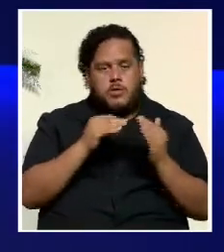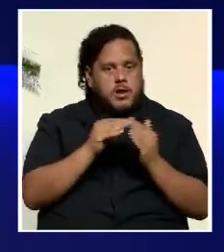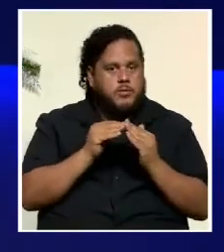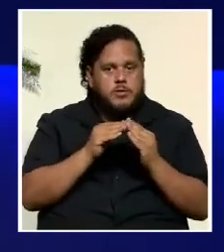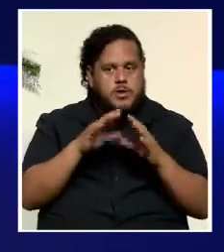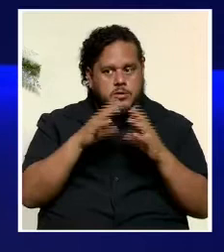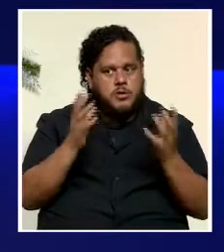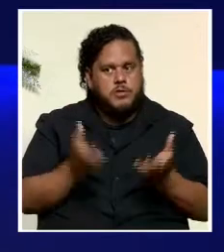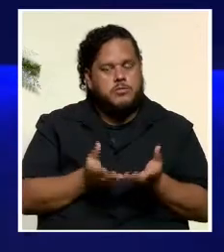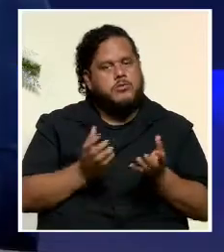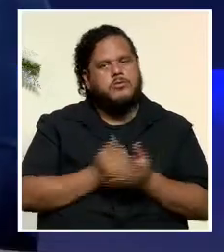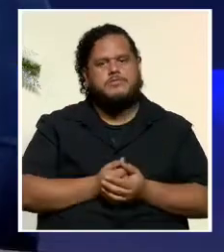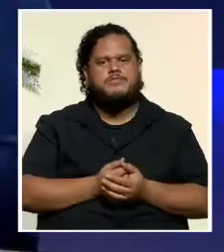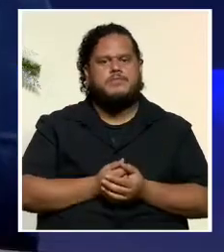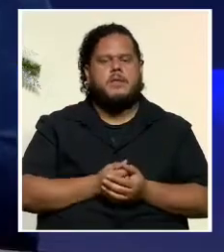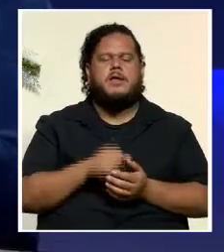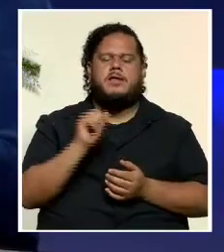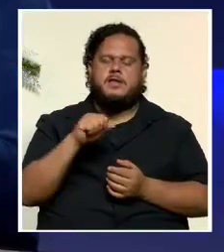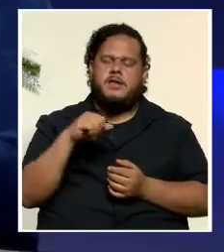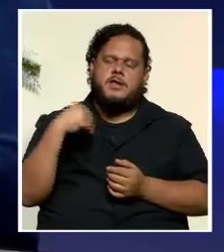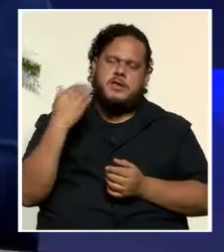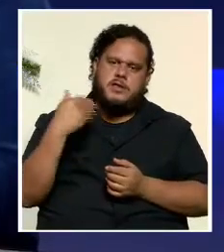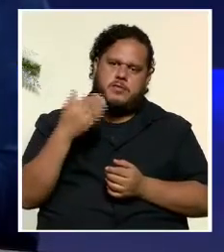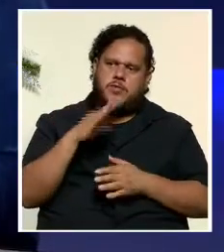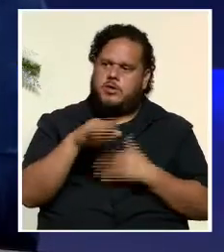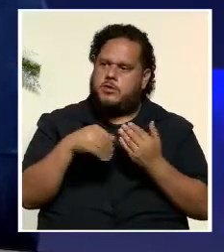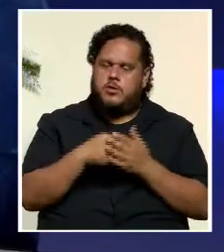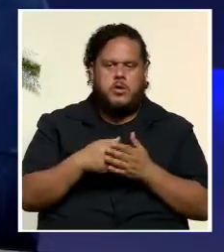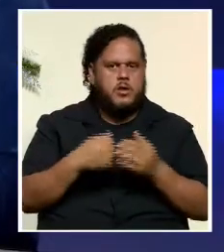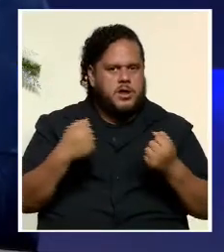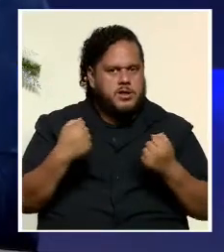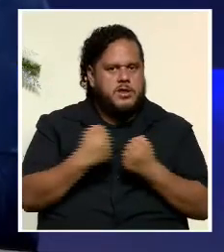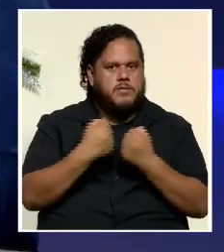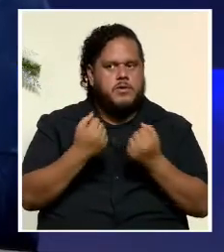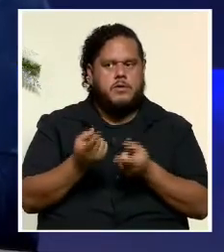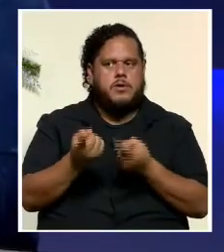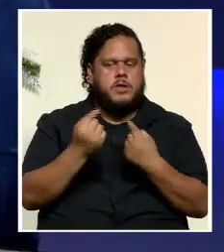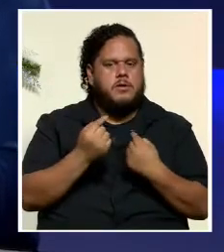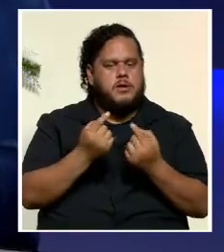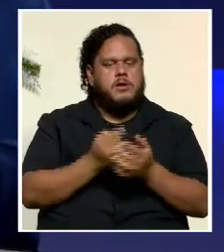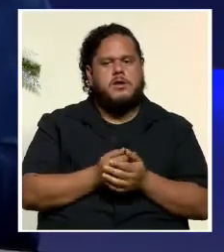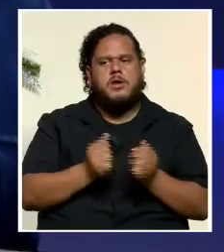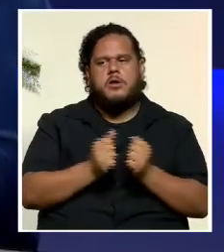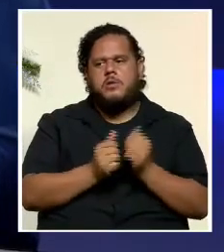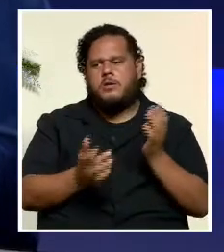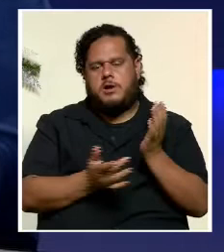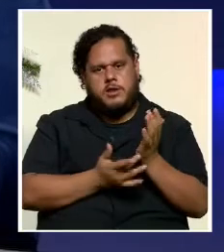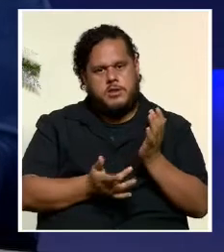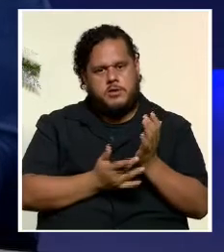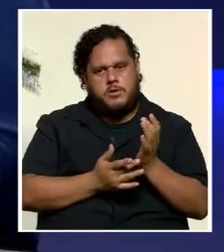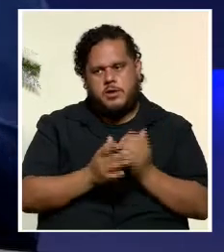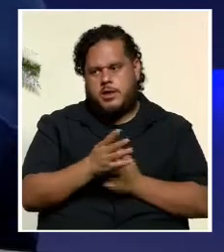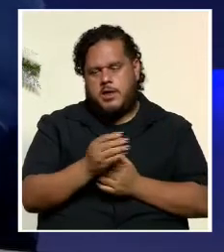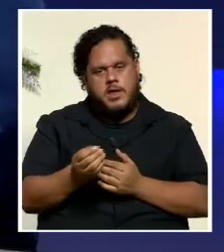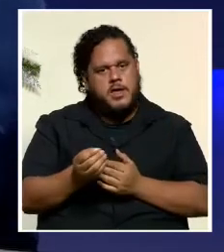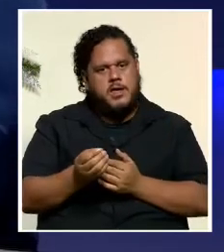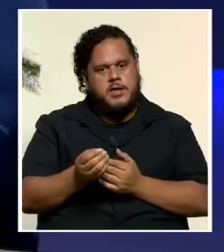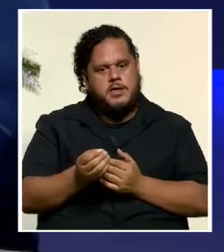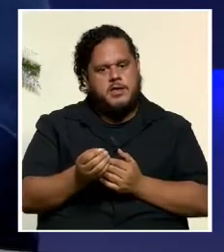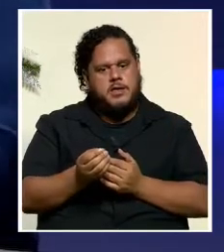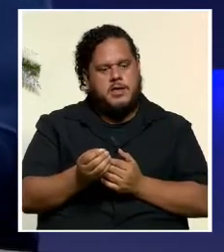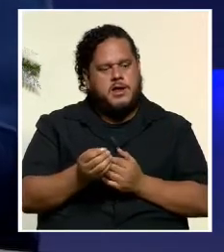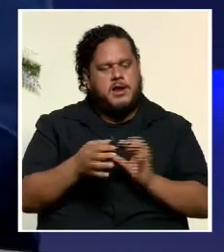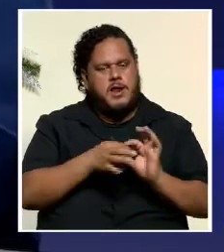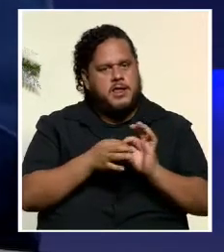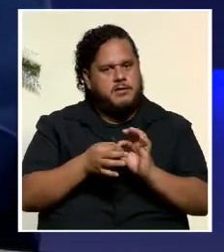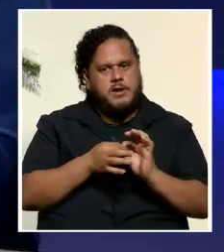mundo? Sí, y después está todo el desafío que va a venir con la tecnología y las relaciones laborales,